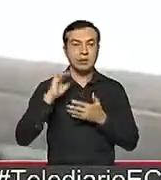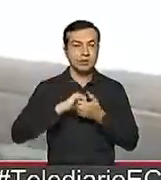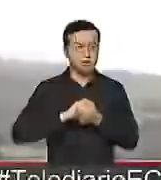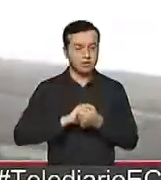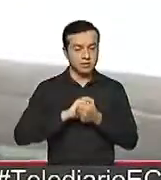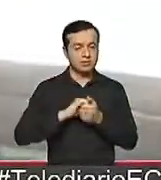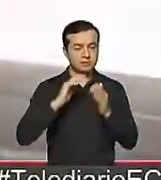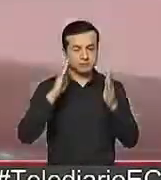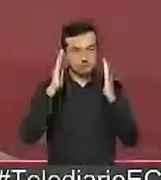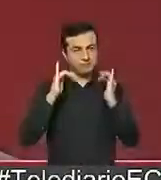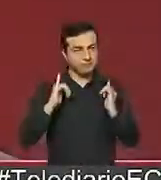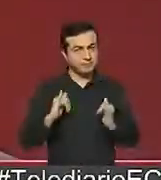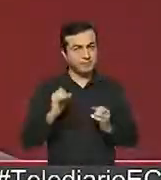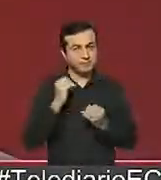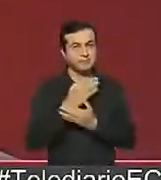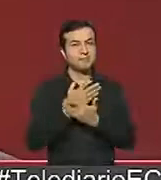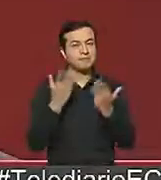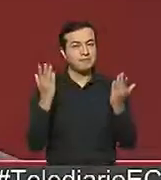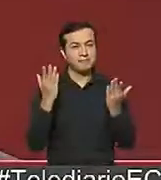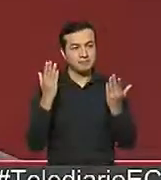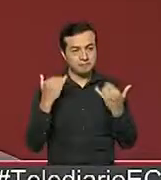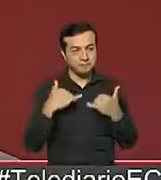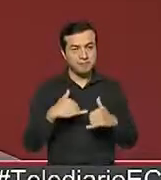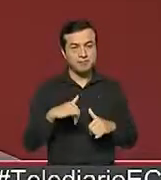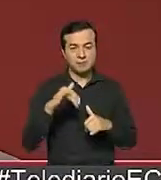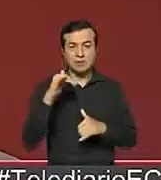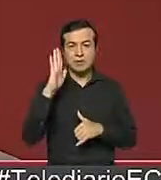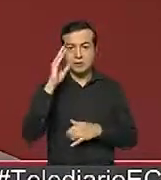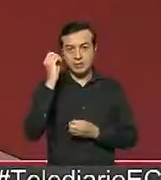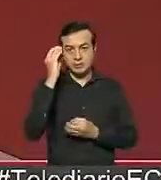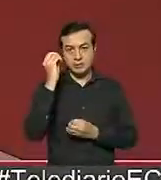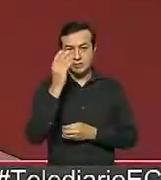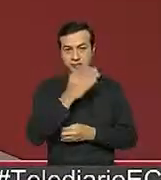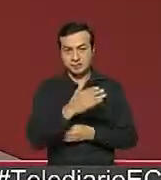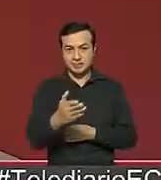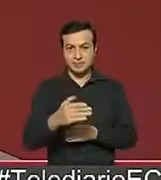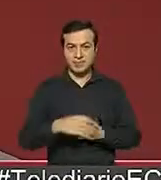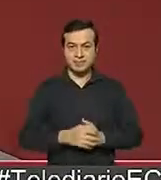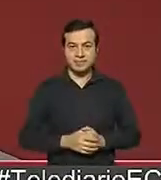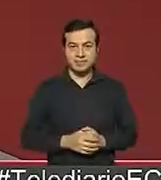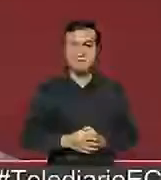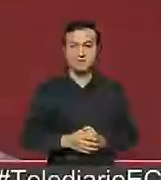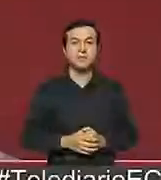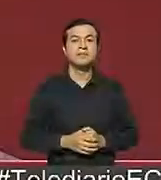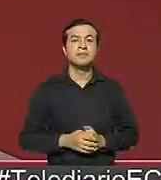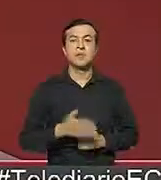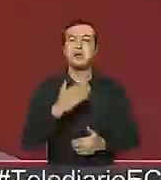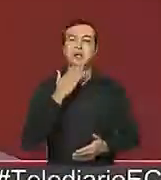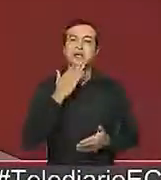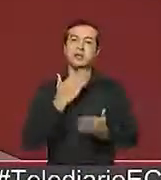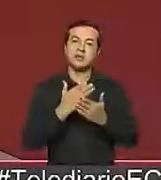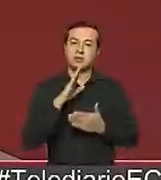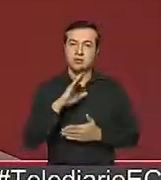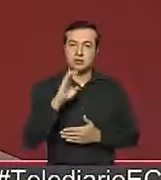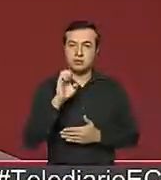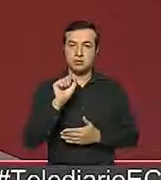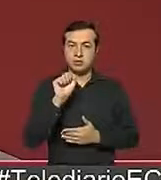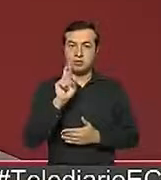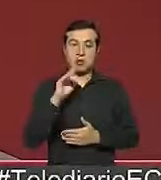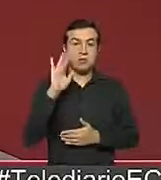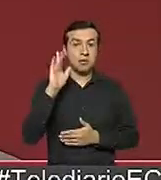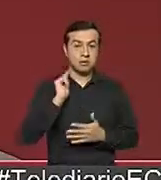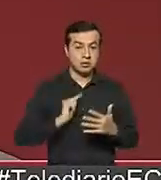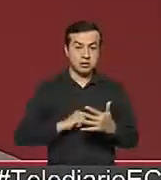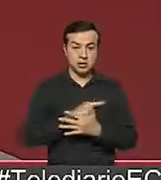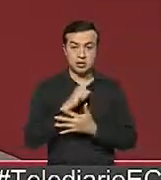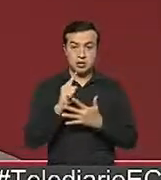Cerca, estén atentos. Mientras tanto, Estefanía, tú continúas con más información en Telediario. Así es, gracias César. Y ya sabe, más detalles sobre